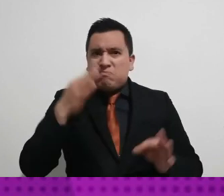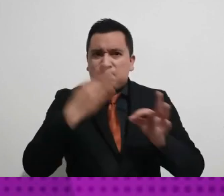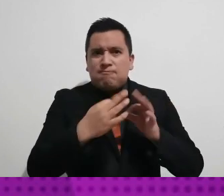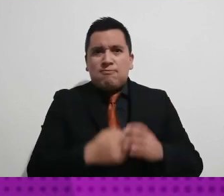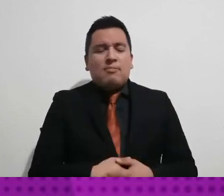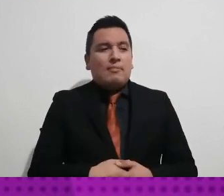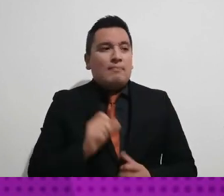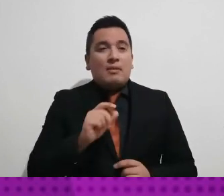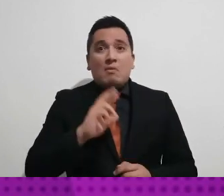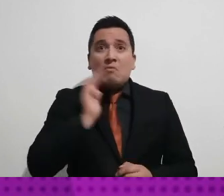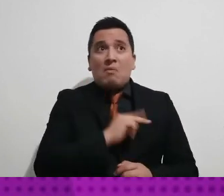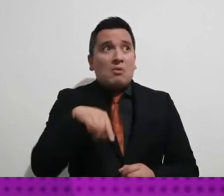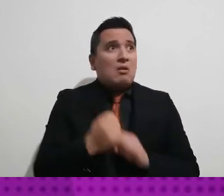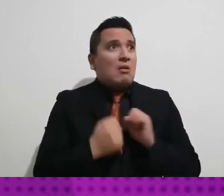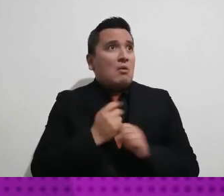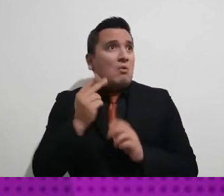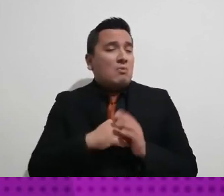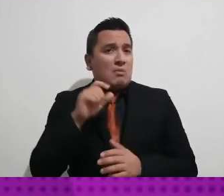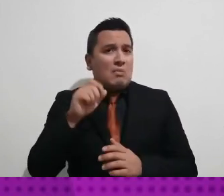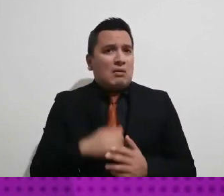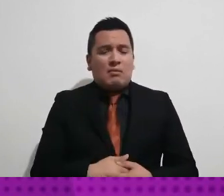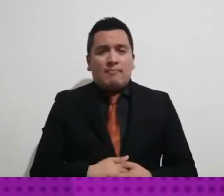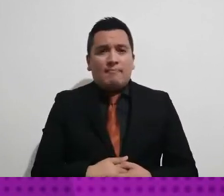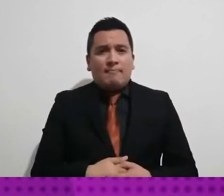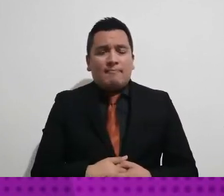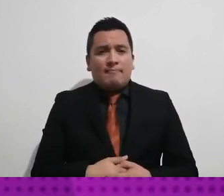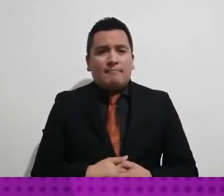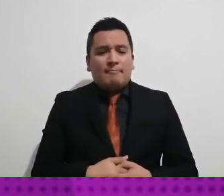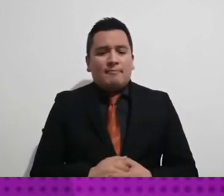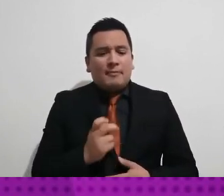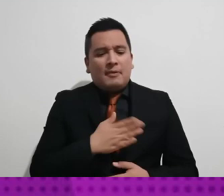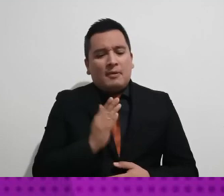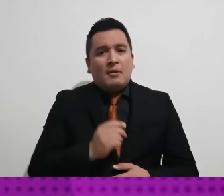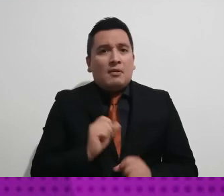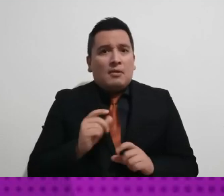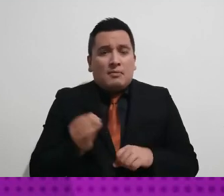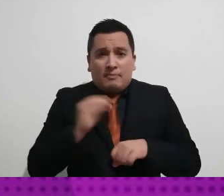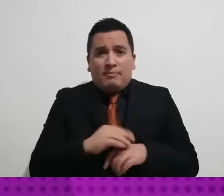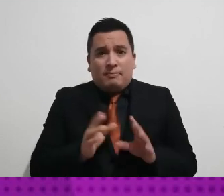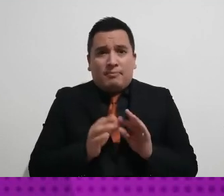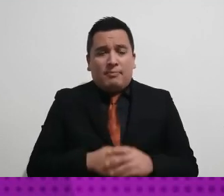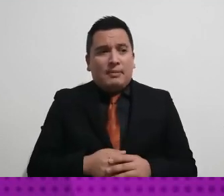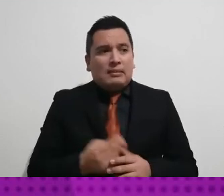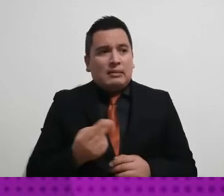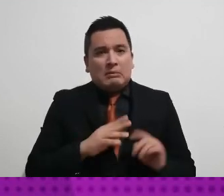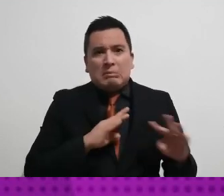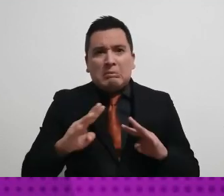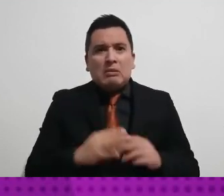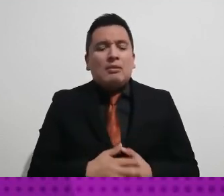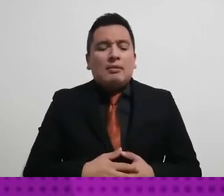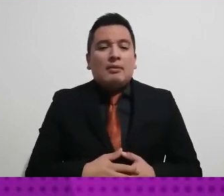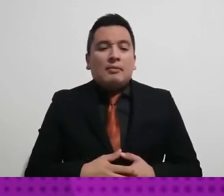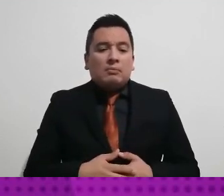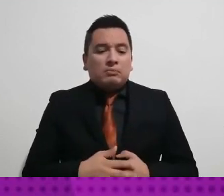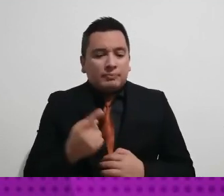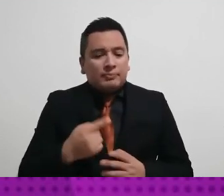ser preciso, fue muy rápido en este 2020. Y eso, bueno, además hay que destacarlo y